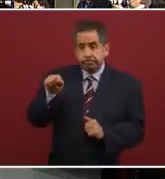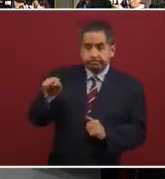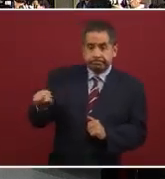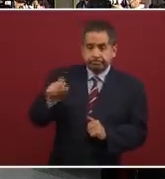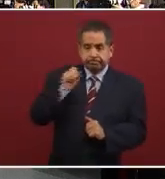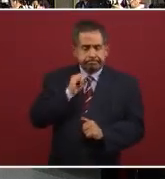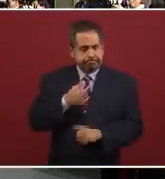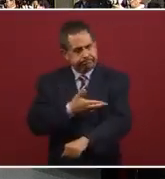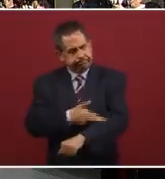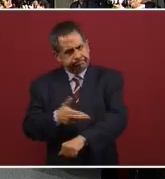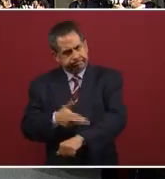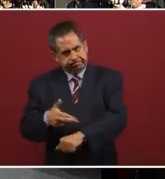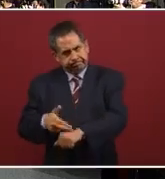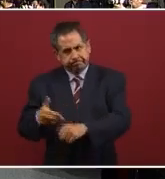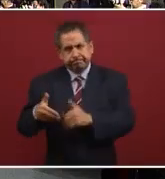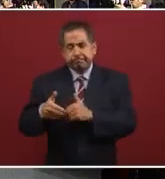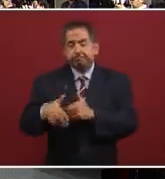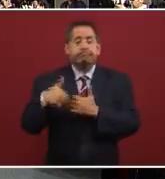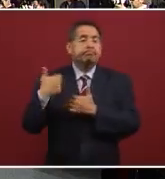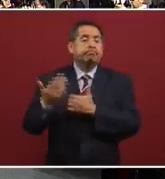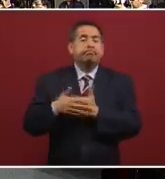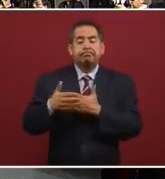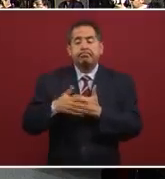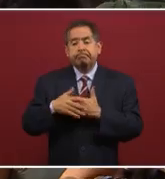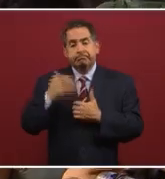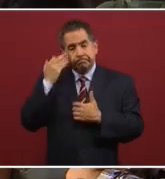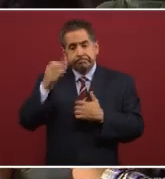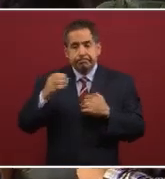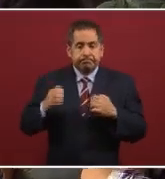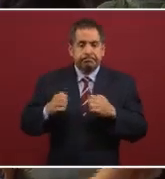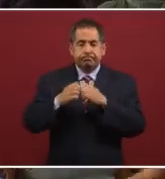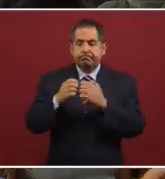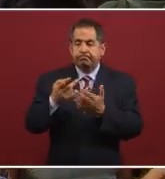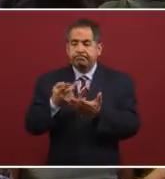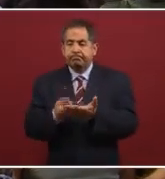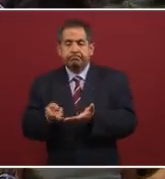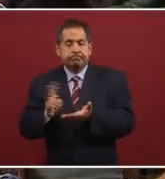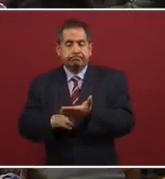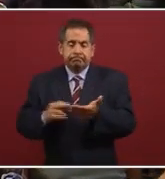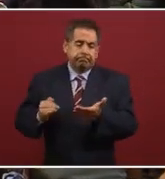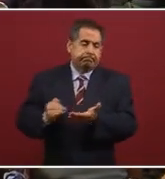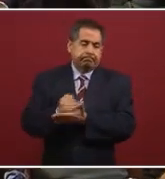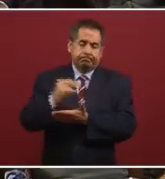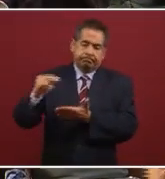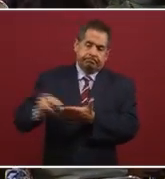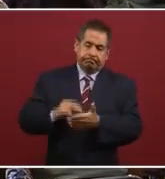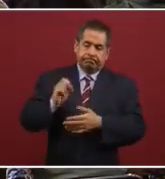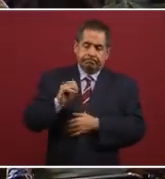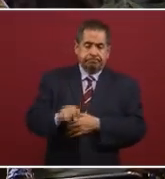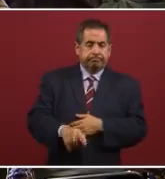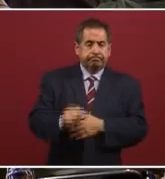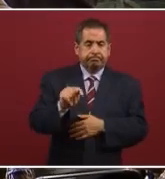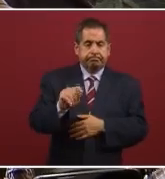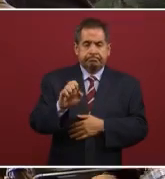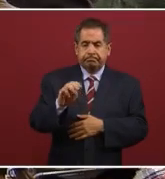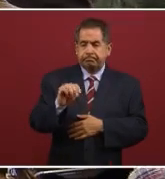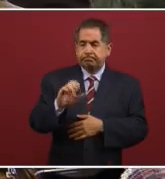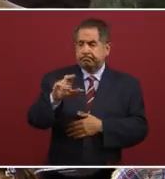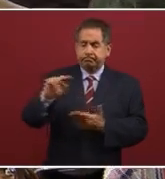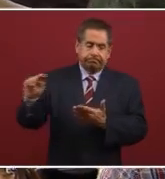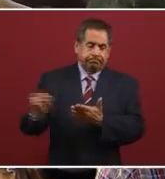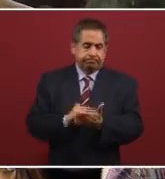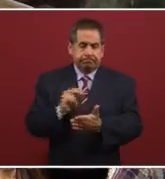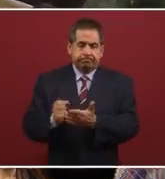para que se inicie el proceso de ratificación del tratado.